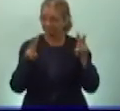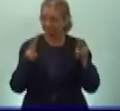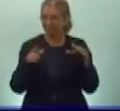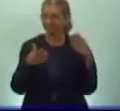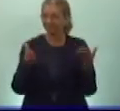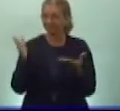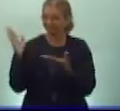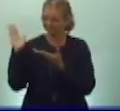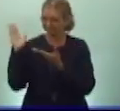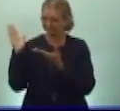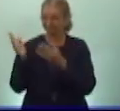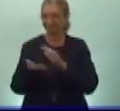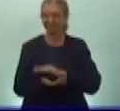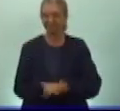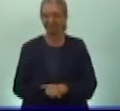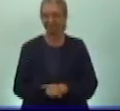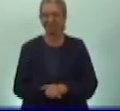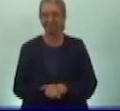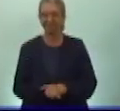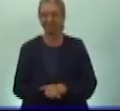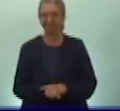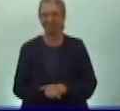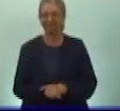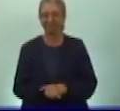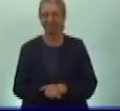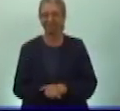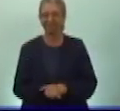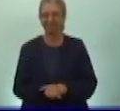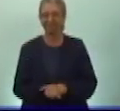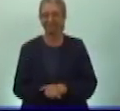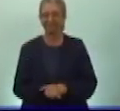ejercitando lo aprendido.